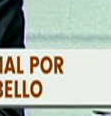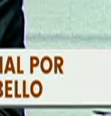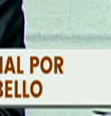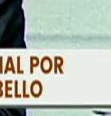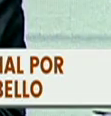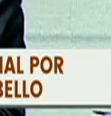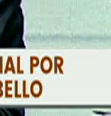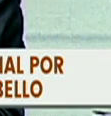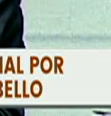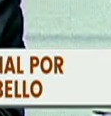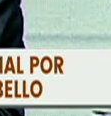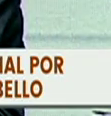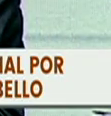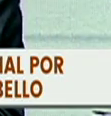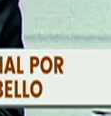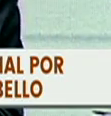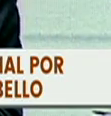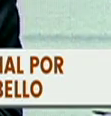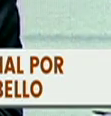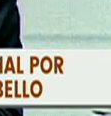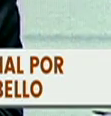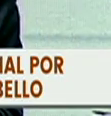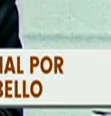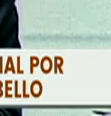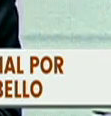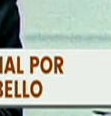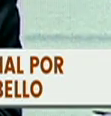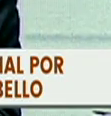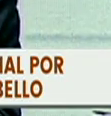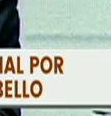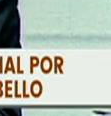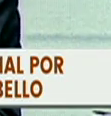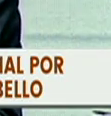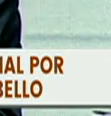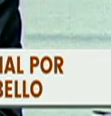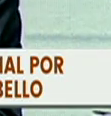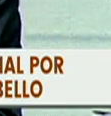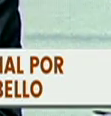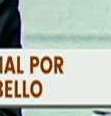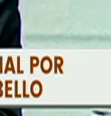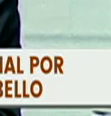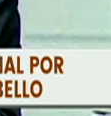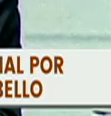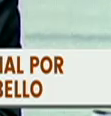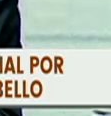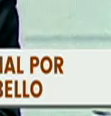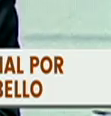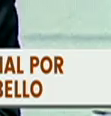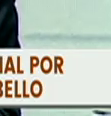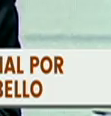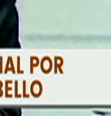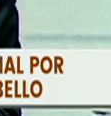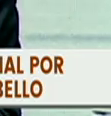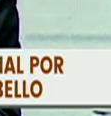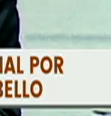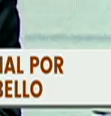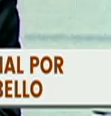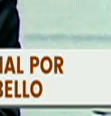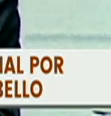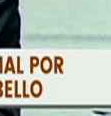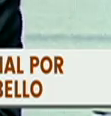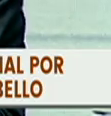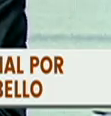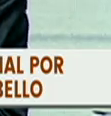necesario un referendo consultivo millones de respuestas el 3 de diciembre habrá